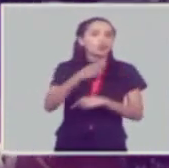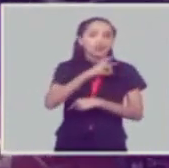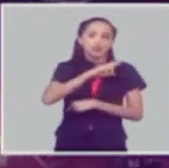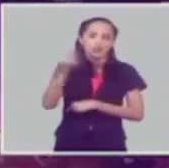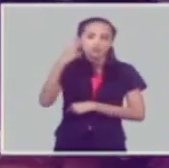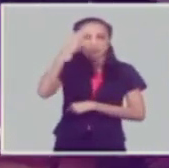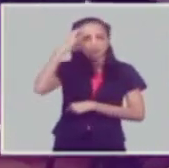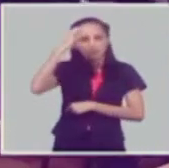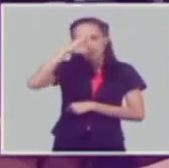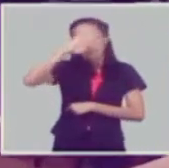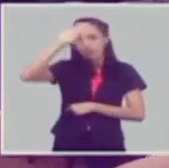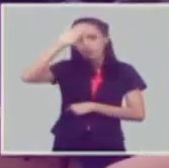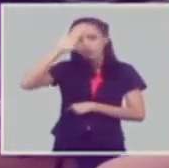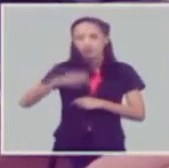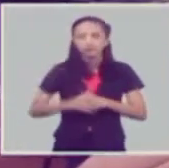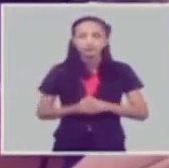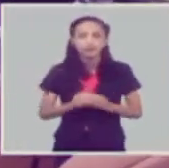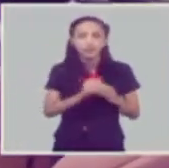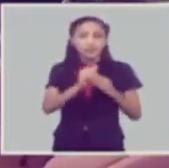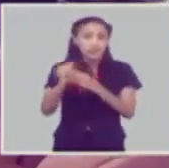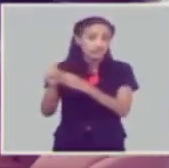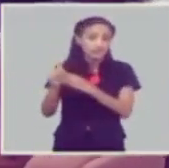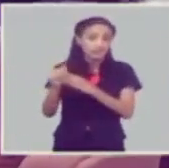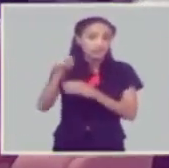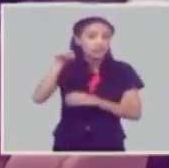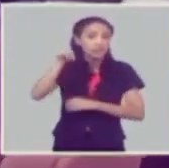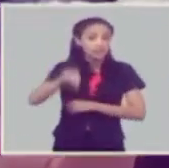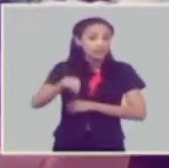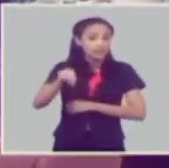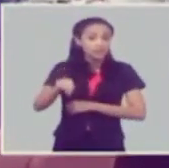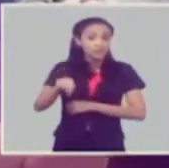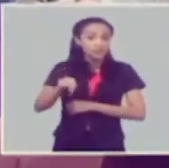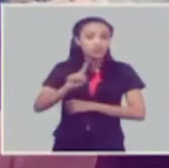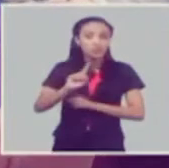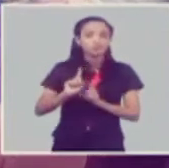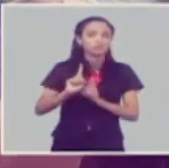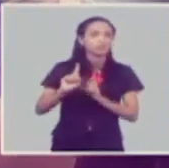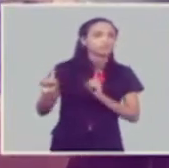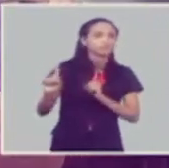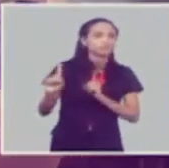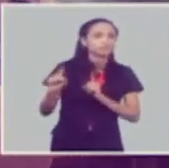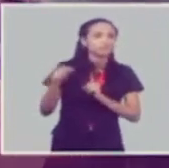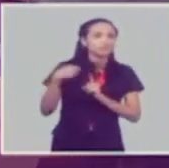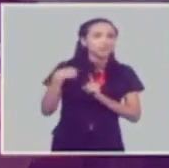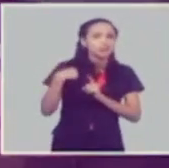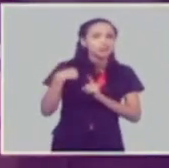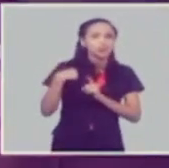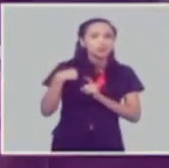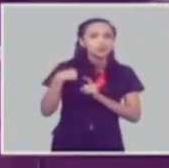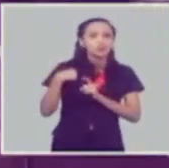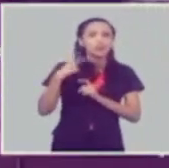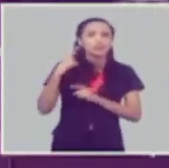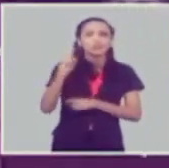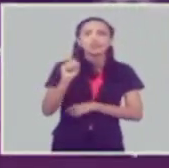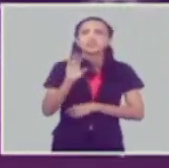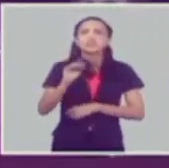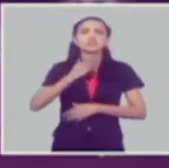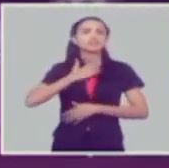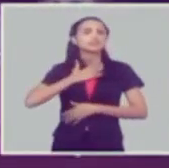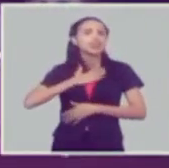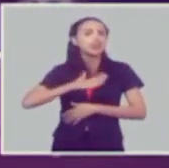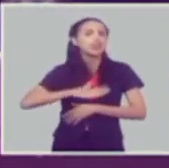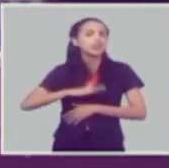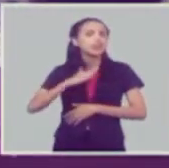Estado. Los líderes de laboratorio aparenten tomar distancia de los violentos. Se disfrazarán de pacíficos